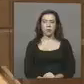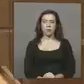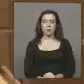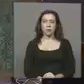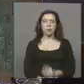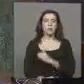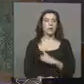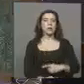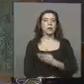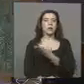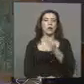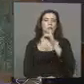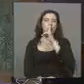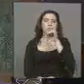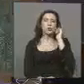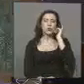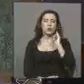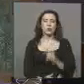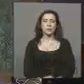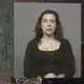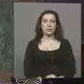Diputada, silencio, por favor.